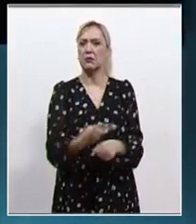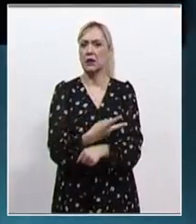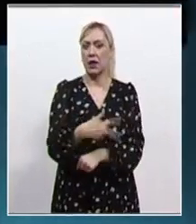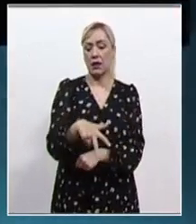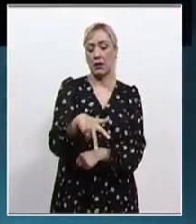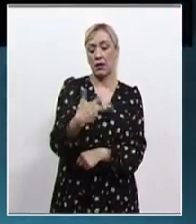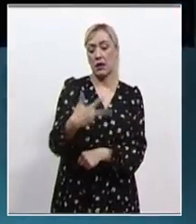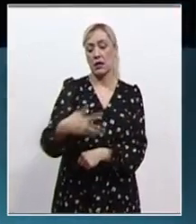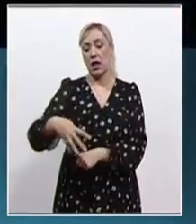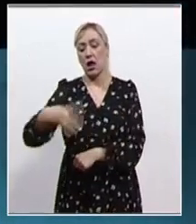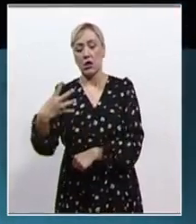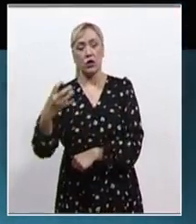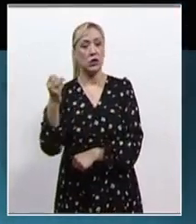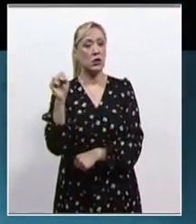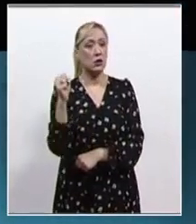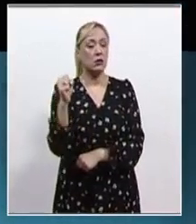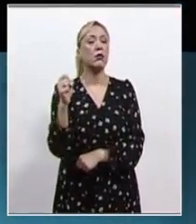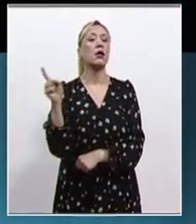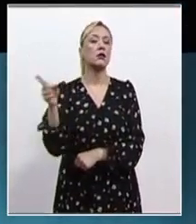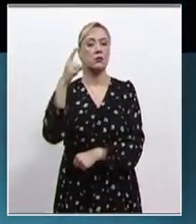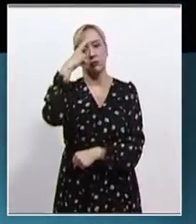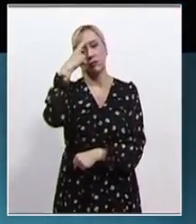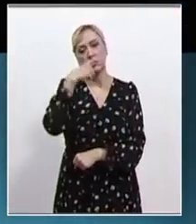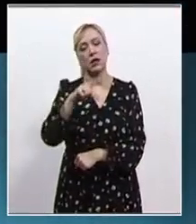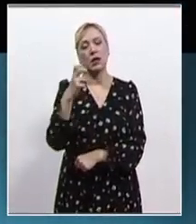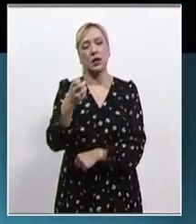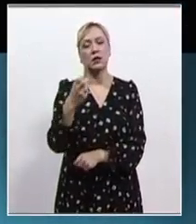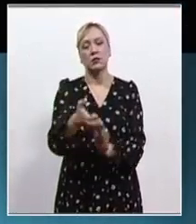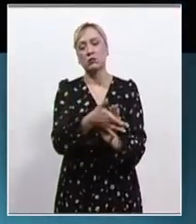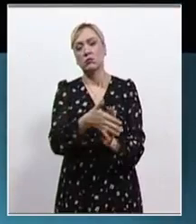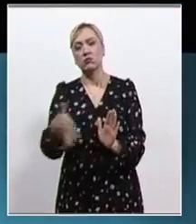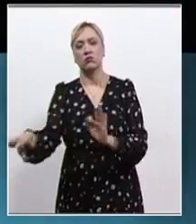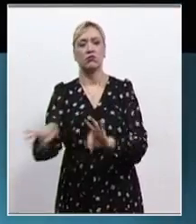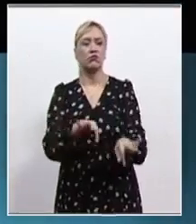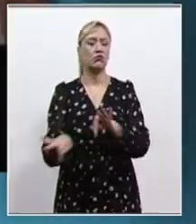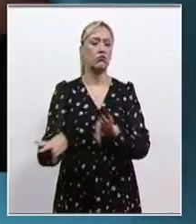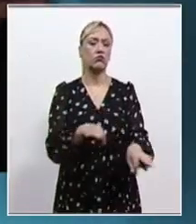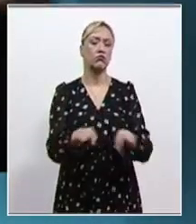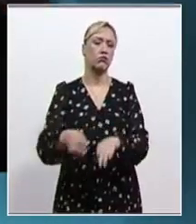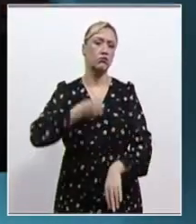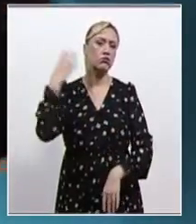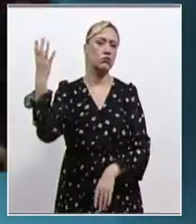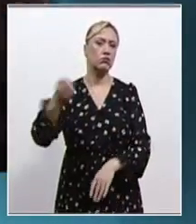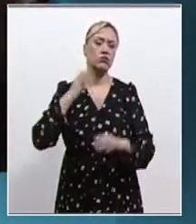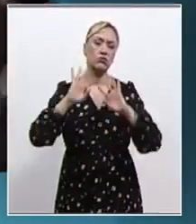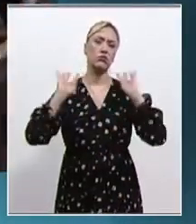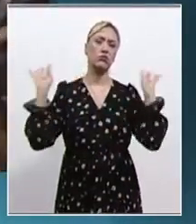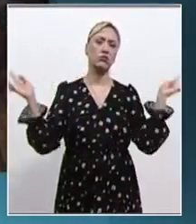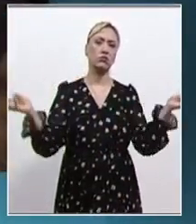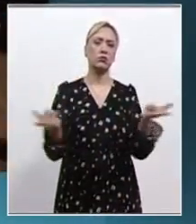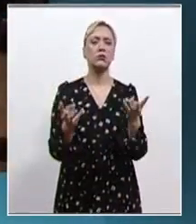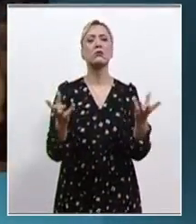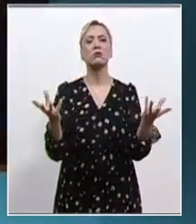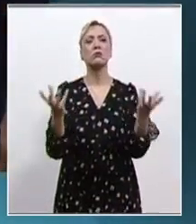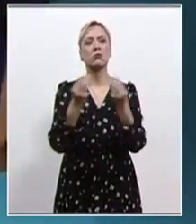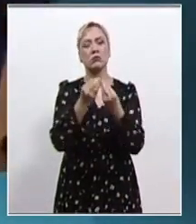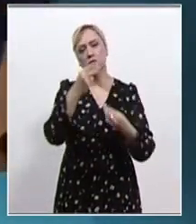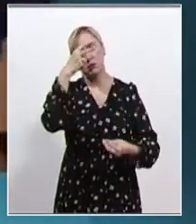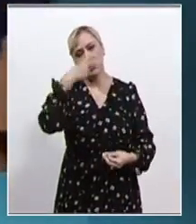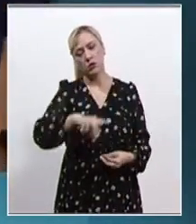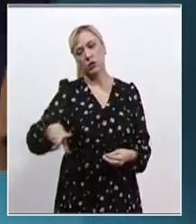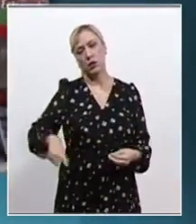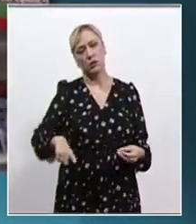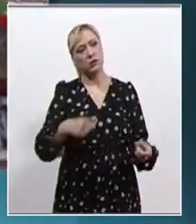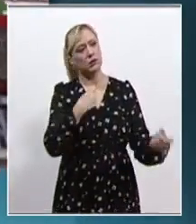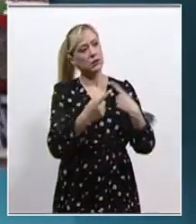y 14 de septiembre como parte de su siguiente periodo de sesiones. Sostendrá un diálogo público con autoridades del gobierno mexicano